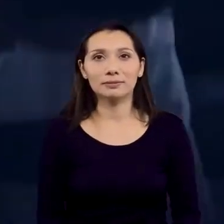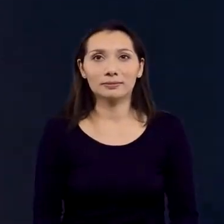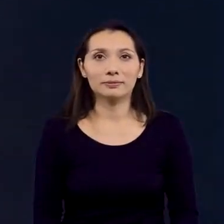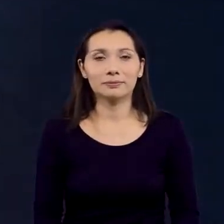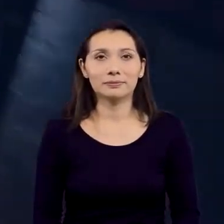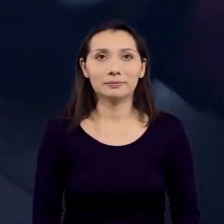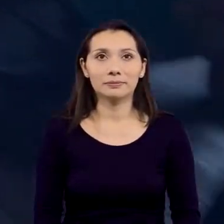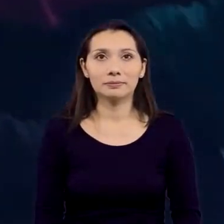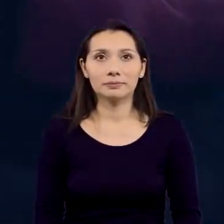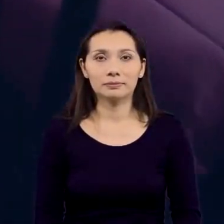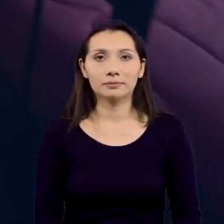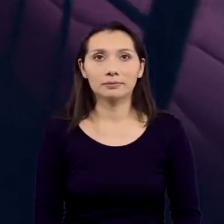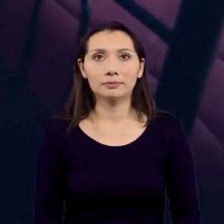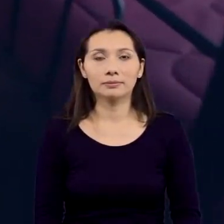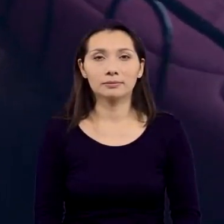¡Pico, me voy a